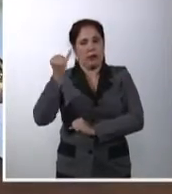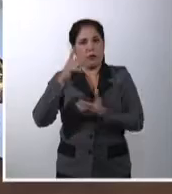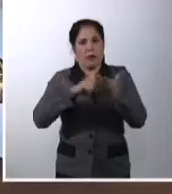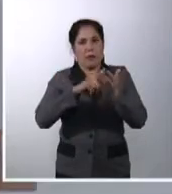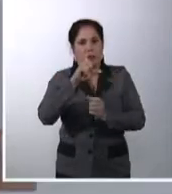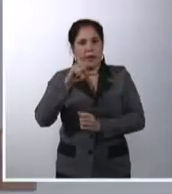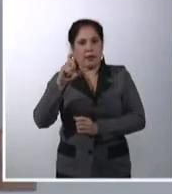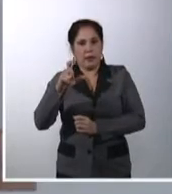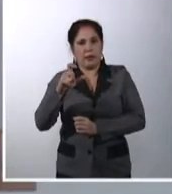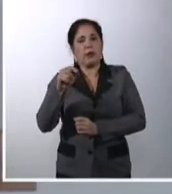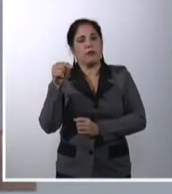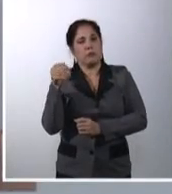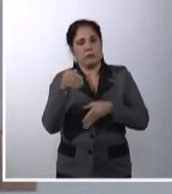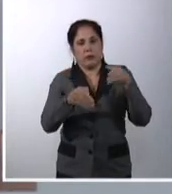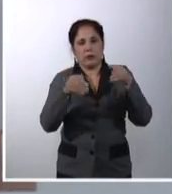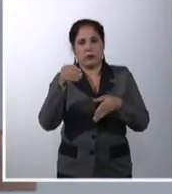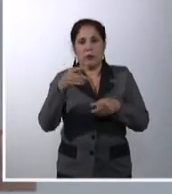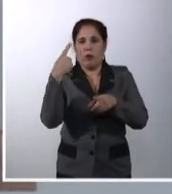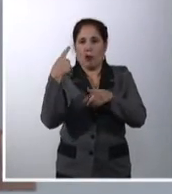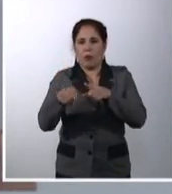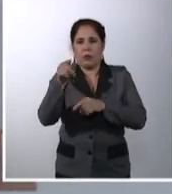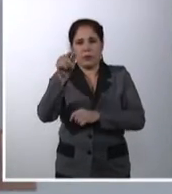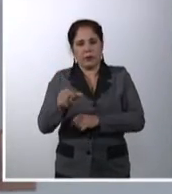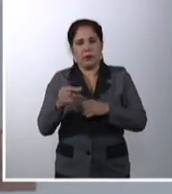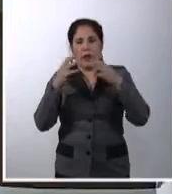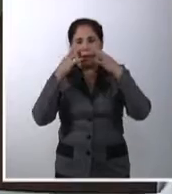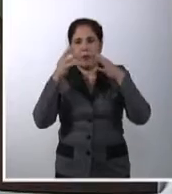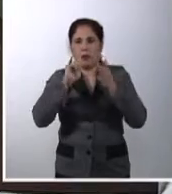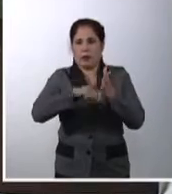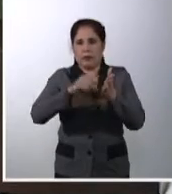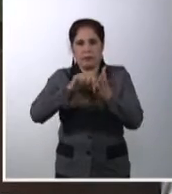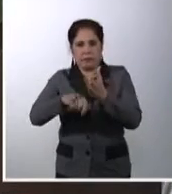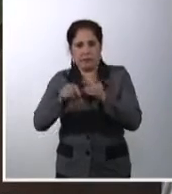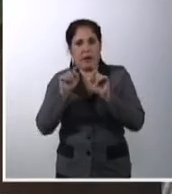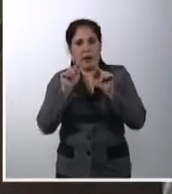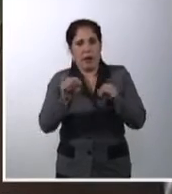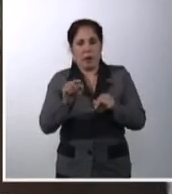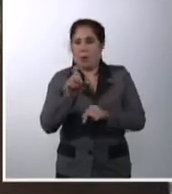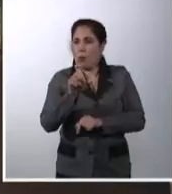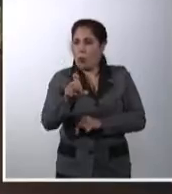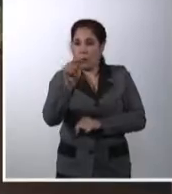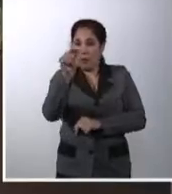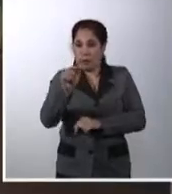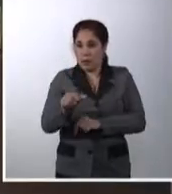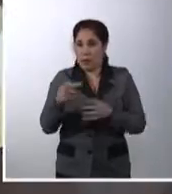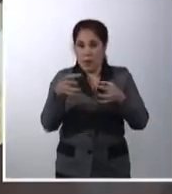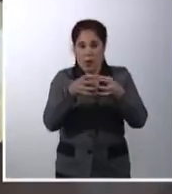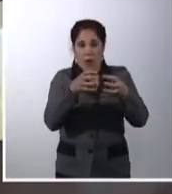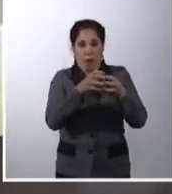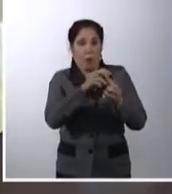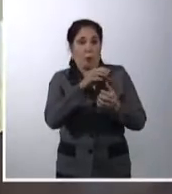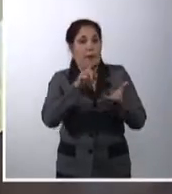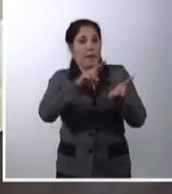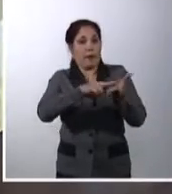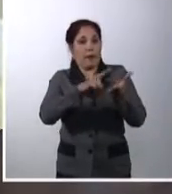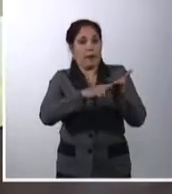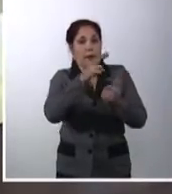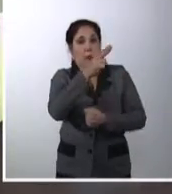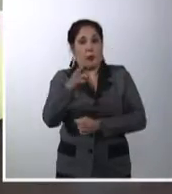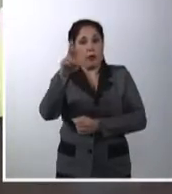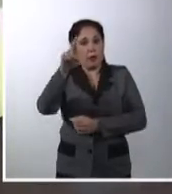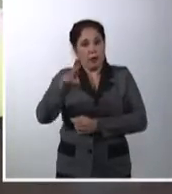Central, Ángel Azuaga, entre otras personalidades. Cancel Miranda era el último sobreviviente del grupo de militantes puertorriqueños que